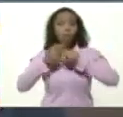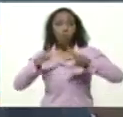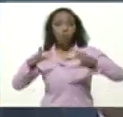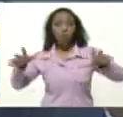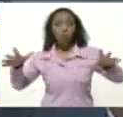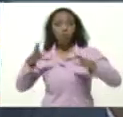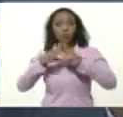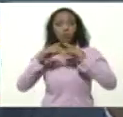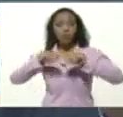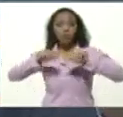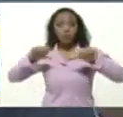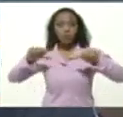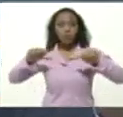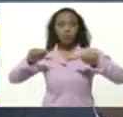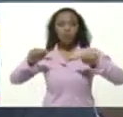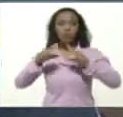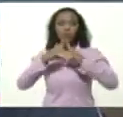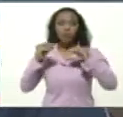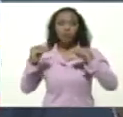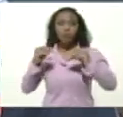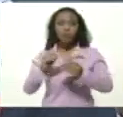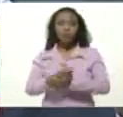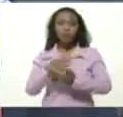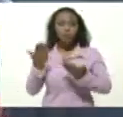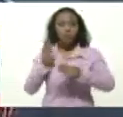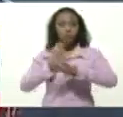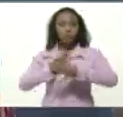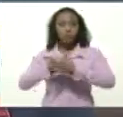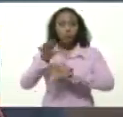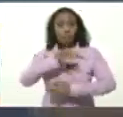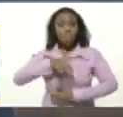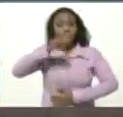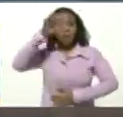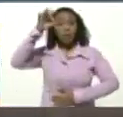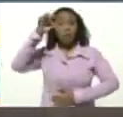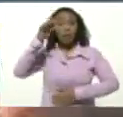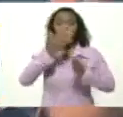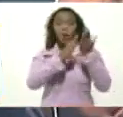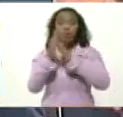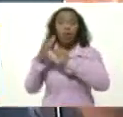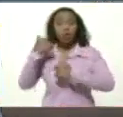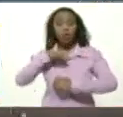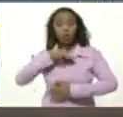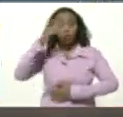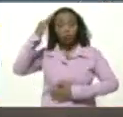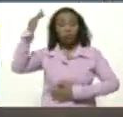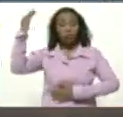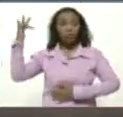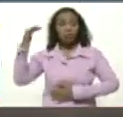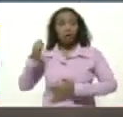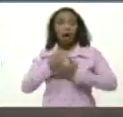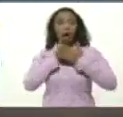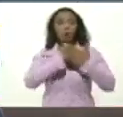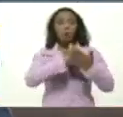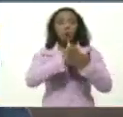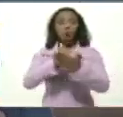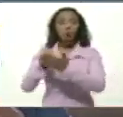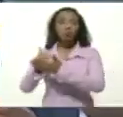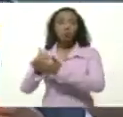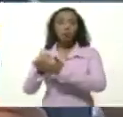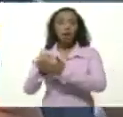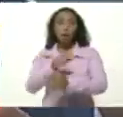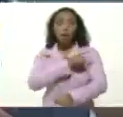en todo el territorio lo que ha sido precisamente ese espíritu de la comuna que soñamos, presidente, seguirlo ayudando a usted para que le